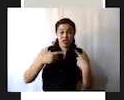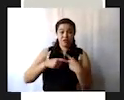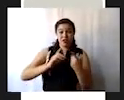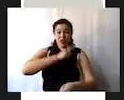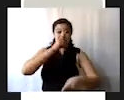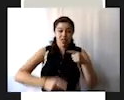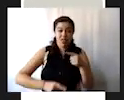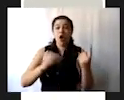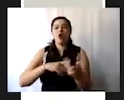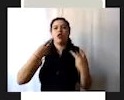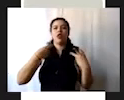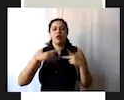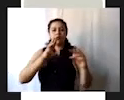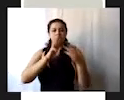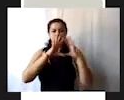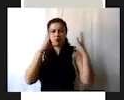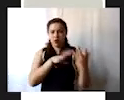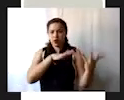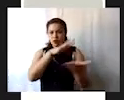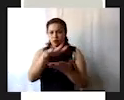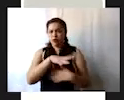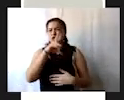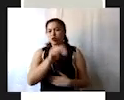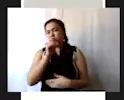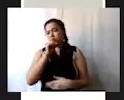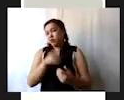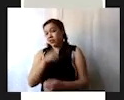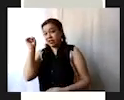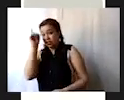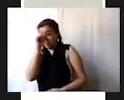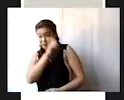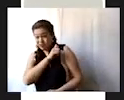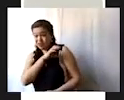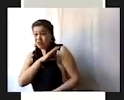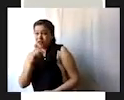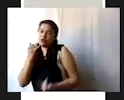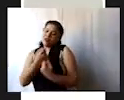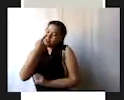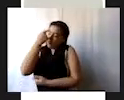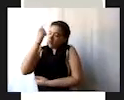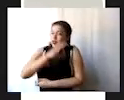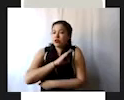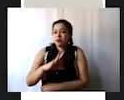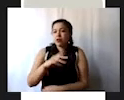medio ambiente. Entonces, si bien es complejo, también puede ser muy simple y esa es de alguna